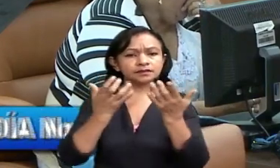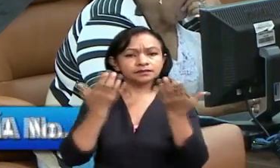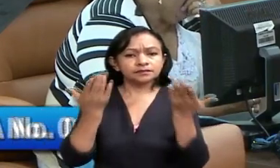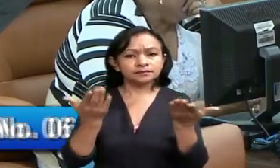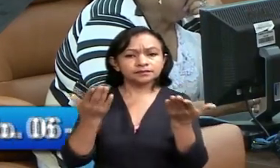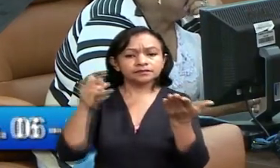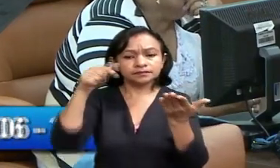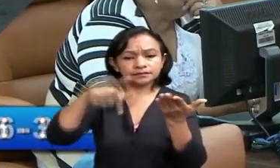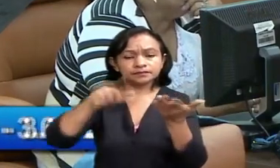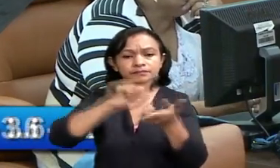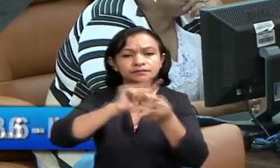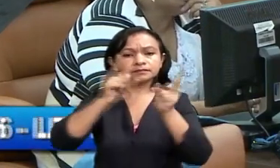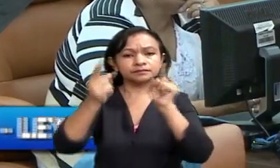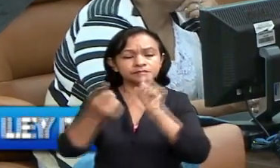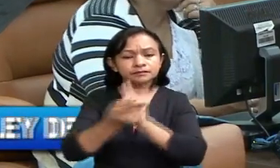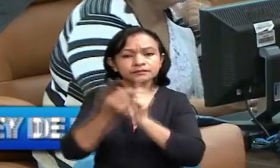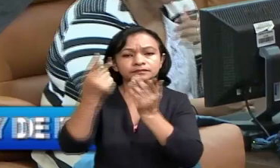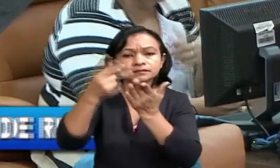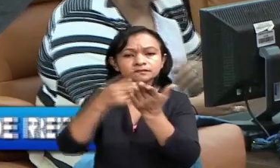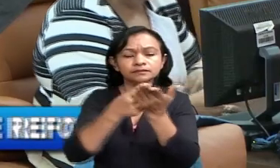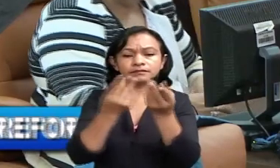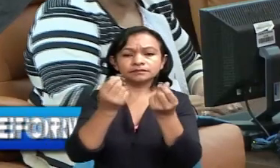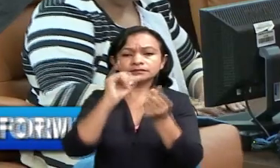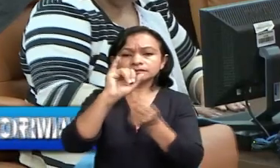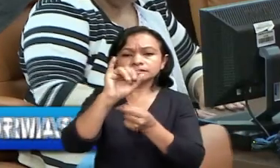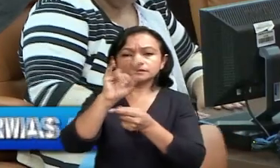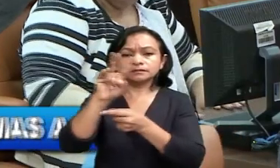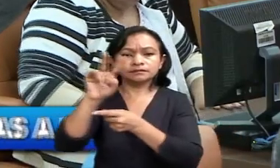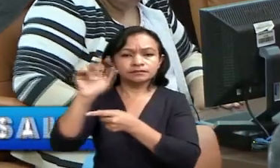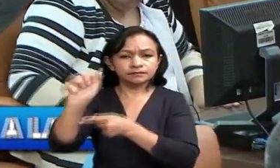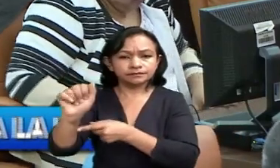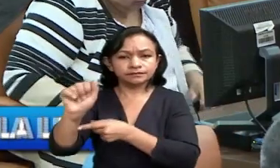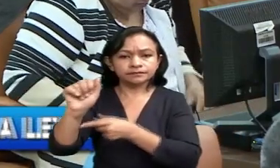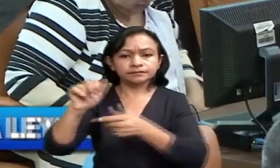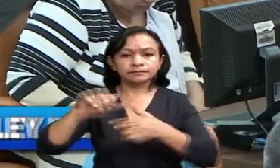esta reforma fiscal.